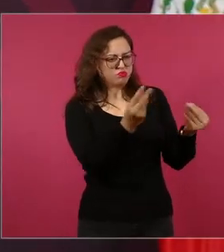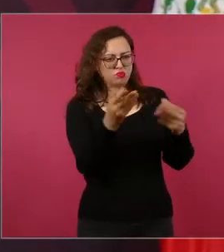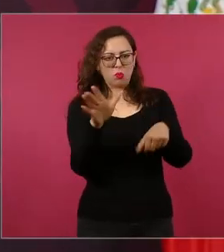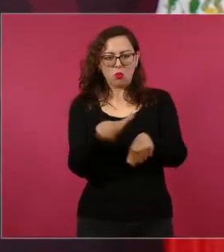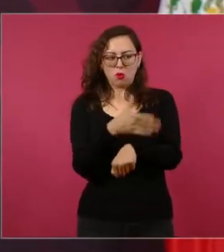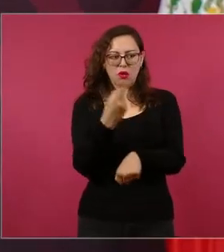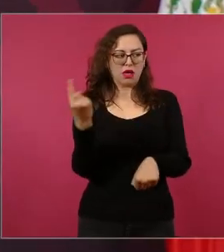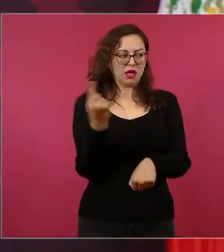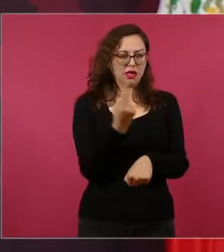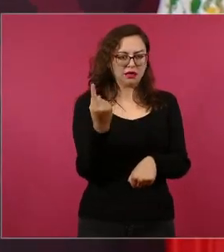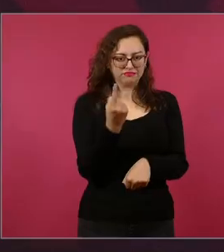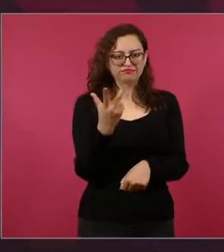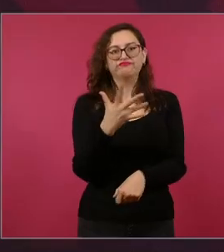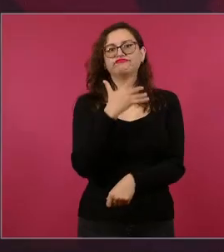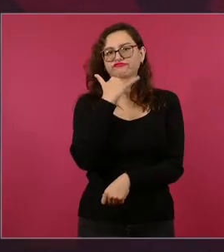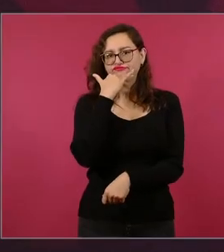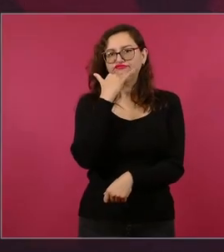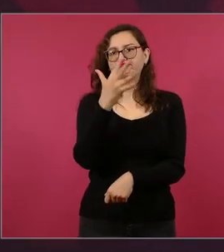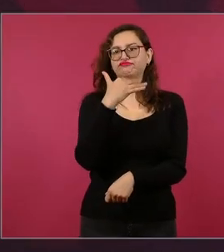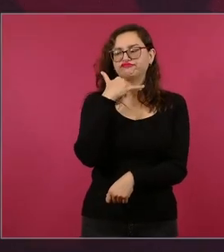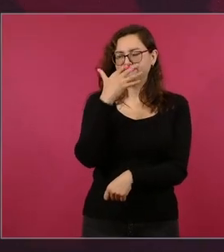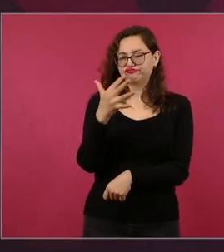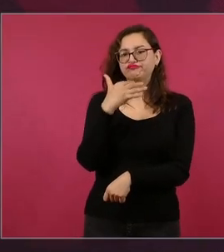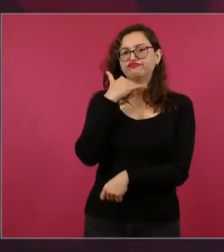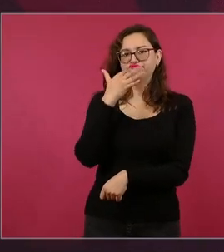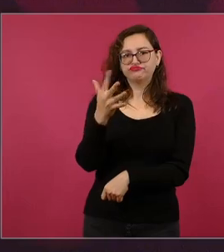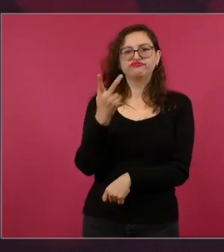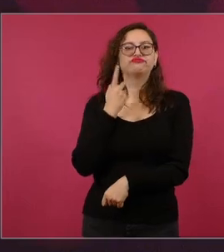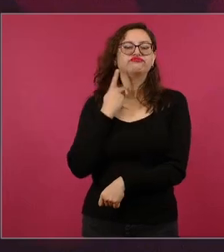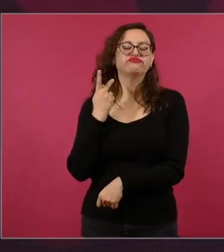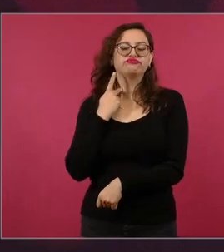económica y social, la corrupción política.